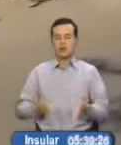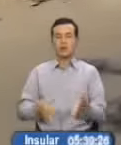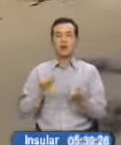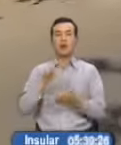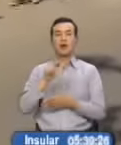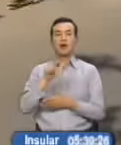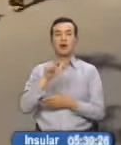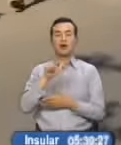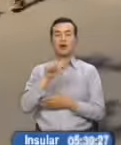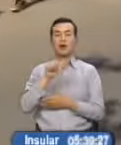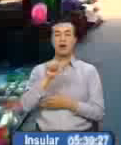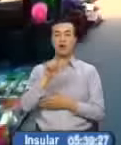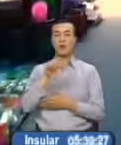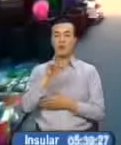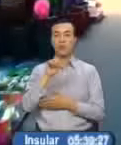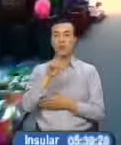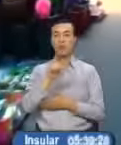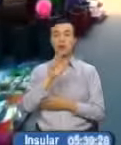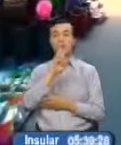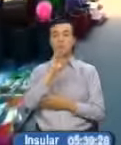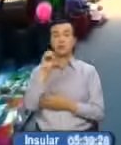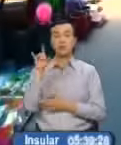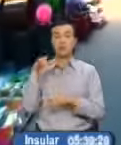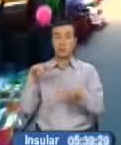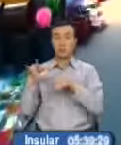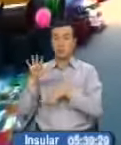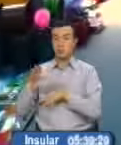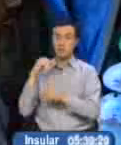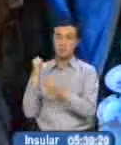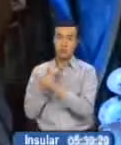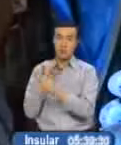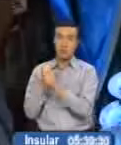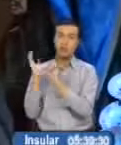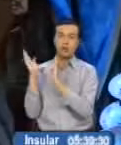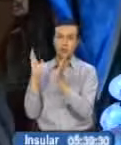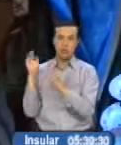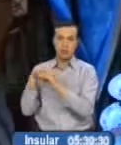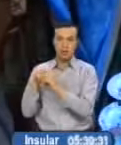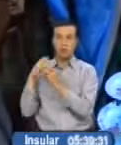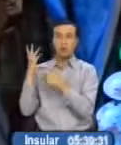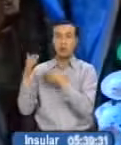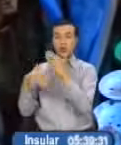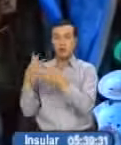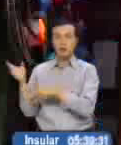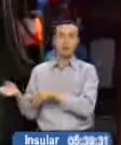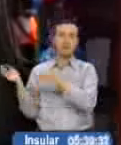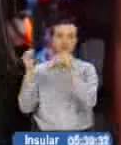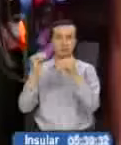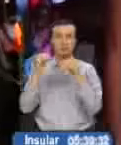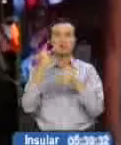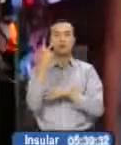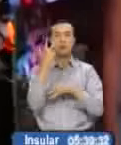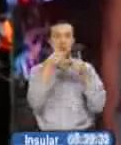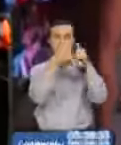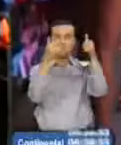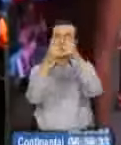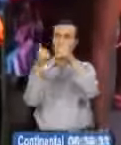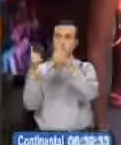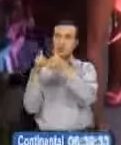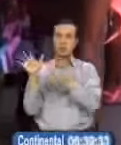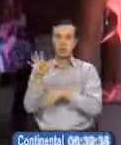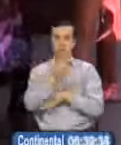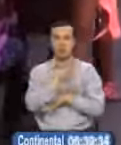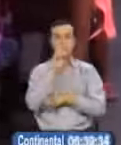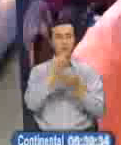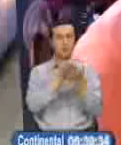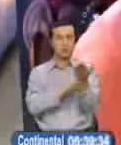Alajuela. Aquí 600 comerciantes informales desempeñan sus labores temporalmente, ya que luego serán reubicados en los tres centros comerciales que se